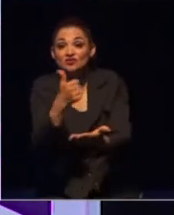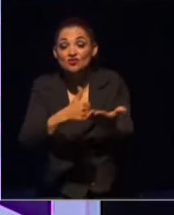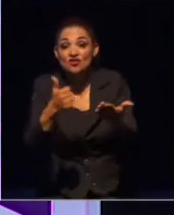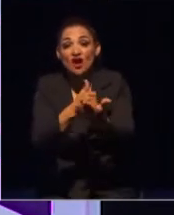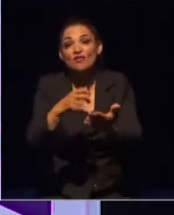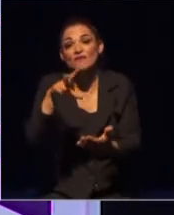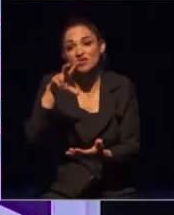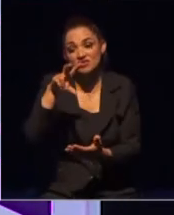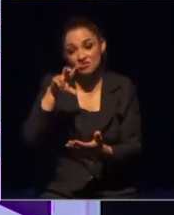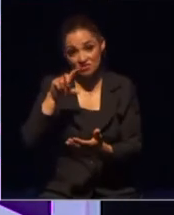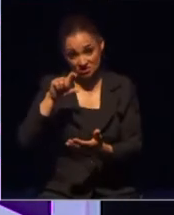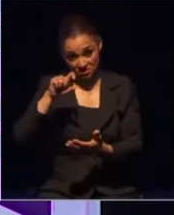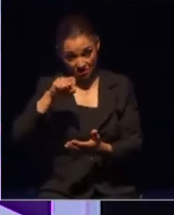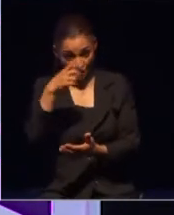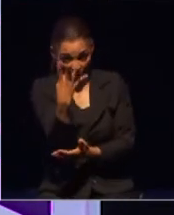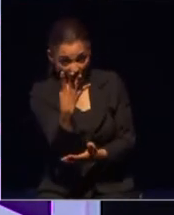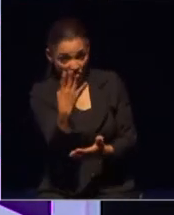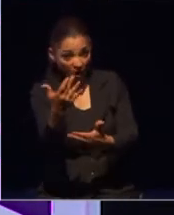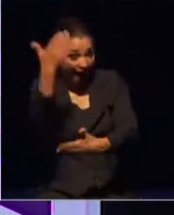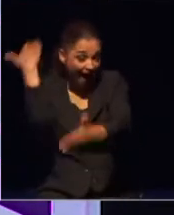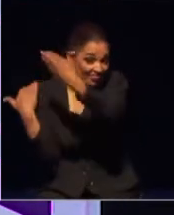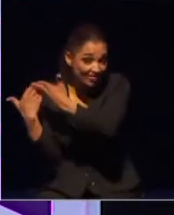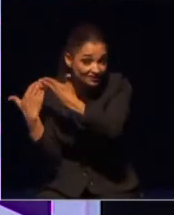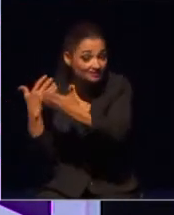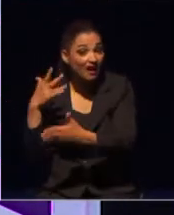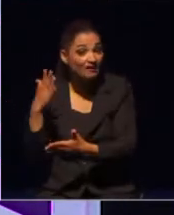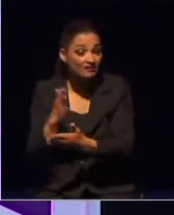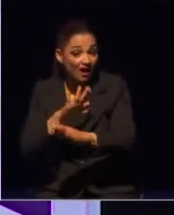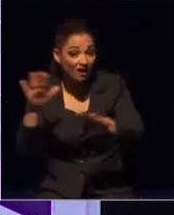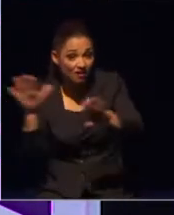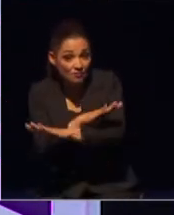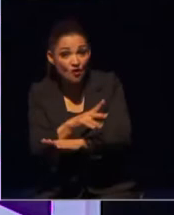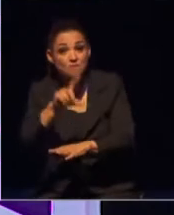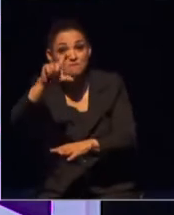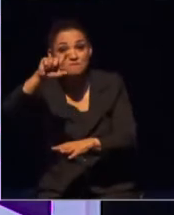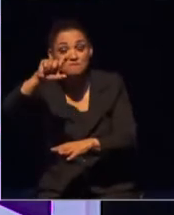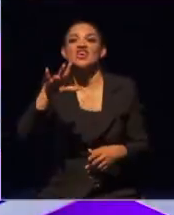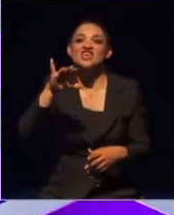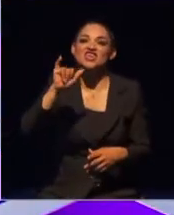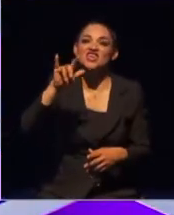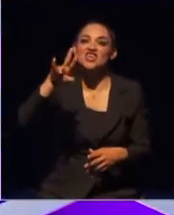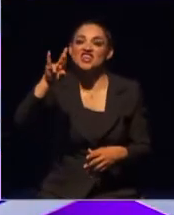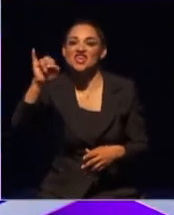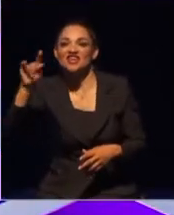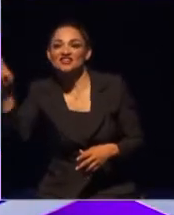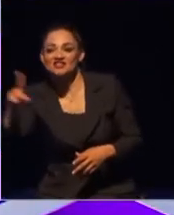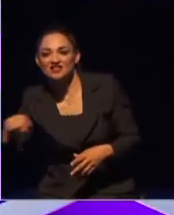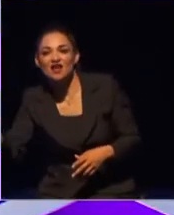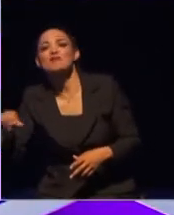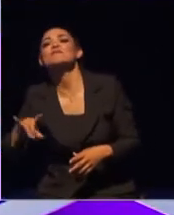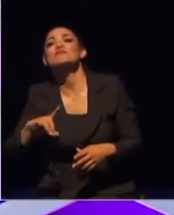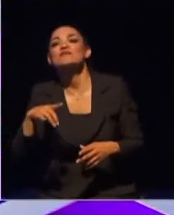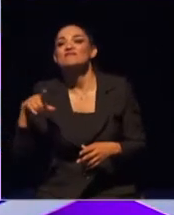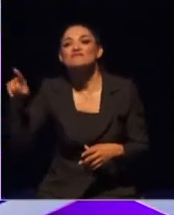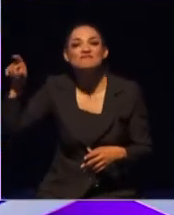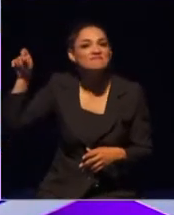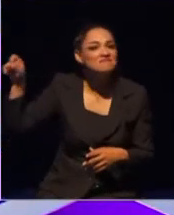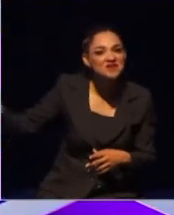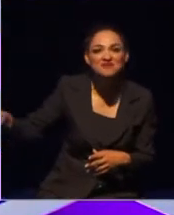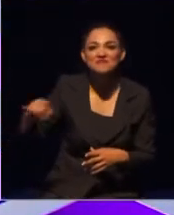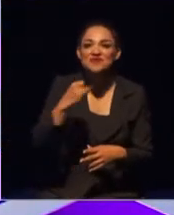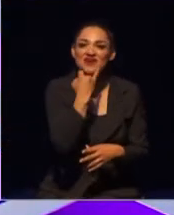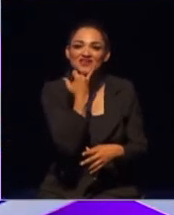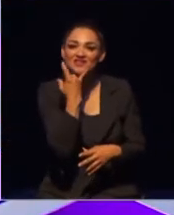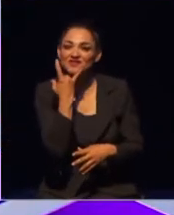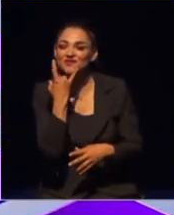ahora estamos en el lugar número 12. No sé si quieran llegar al primer lugar. Y el compañero que es cómplice de ellos